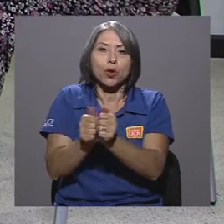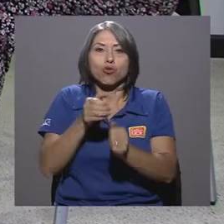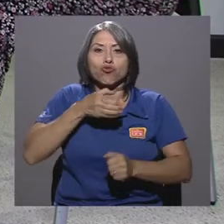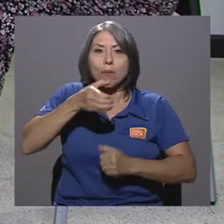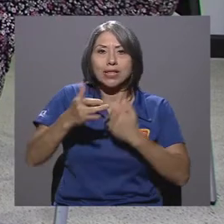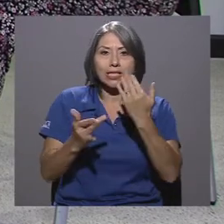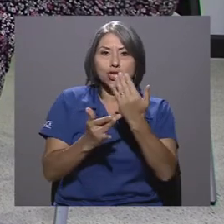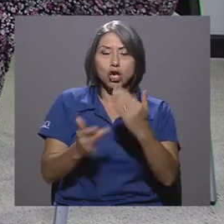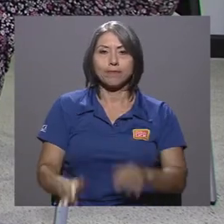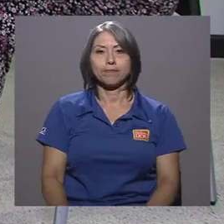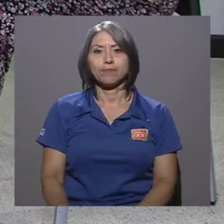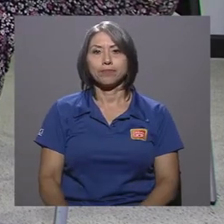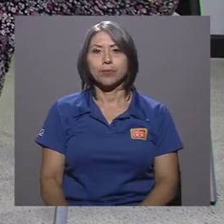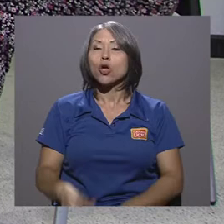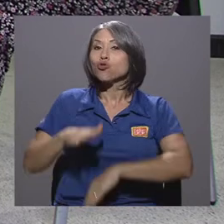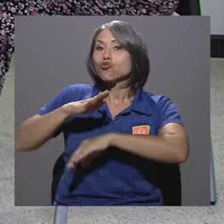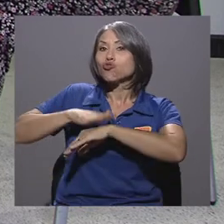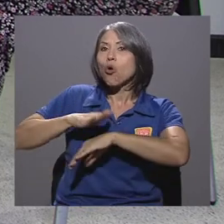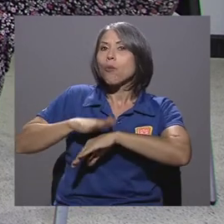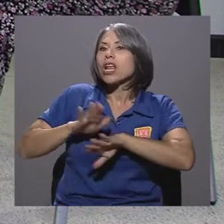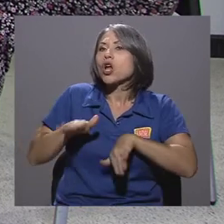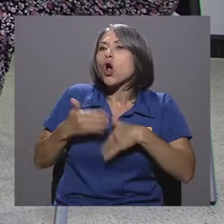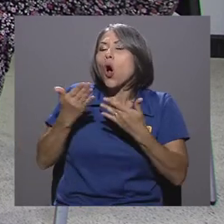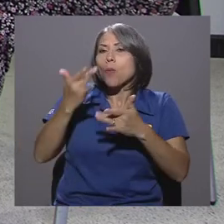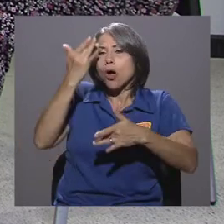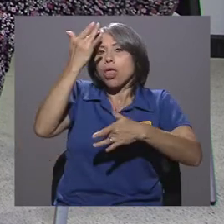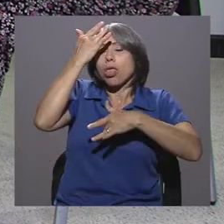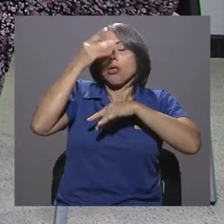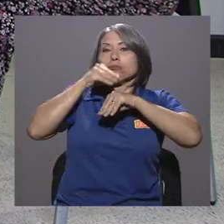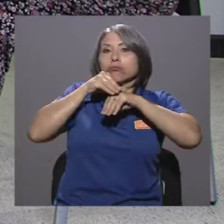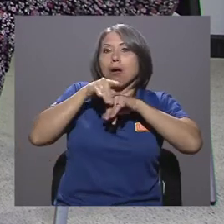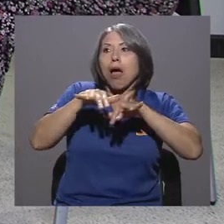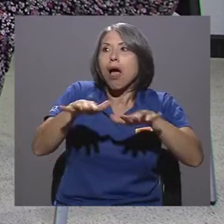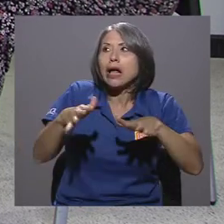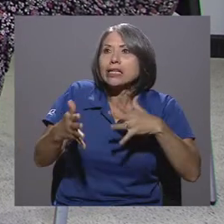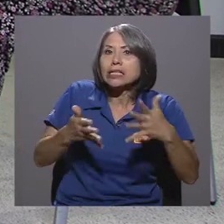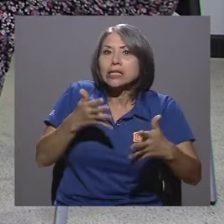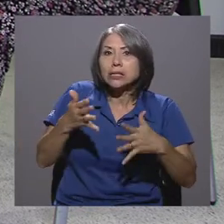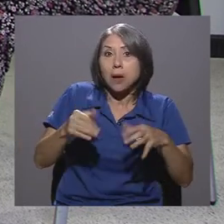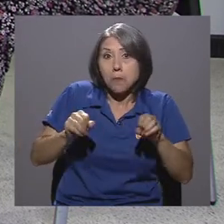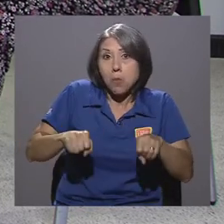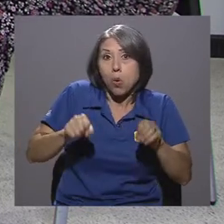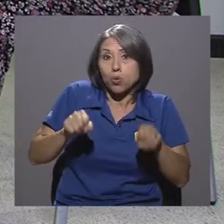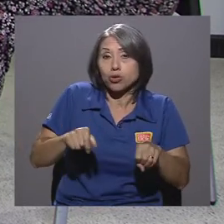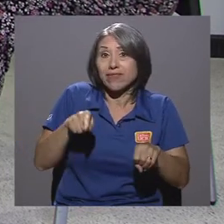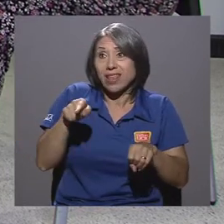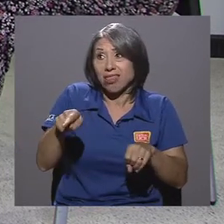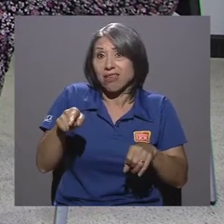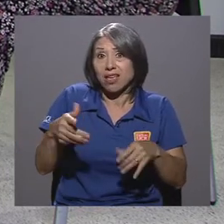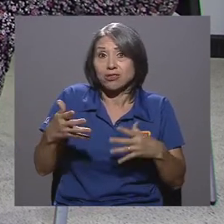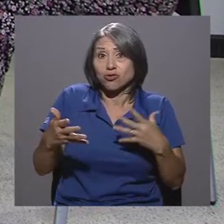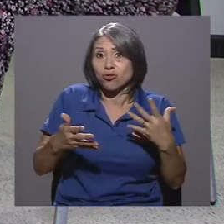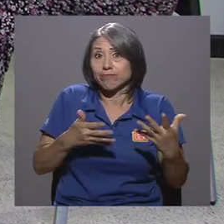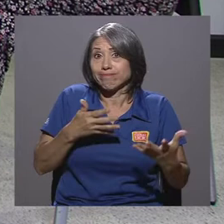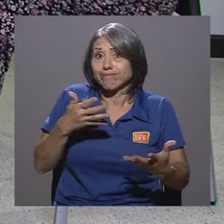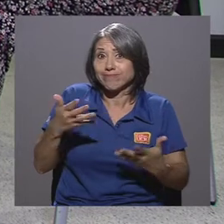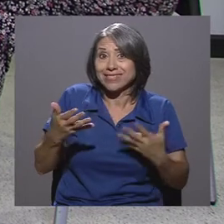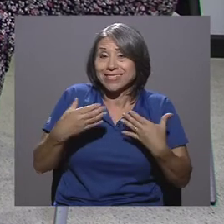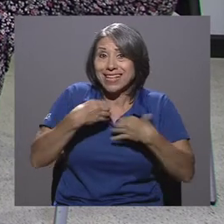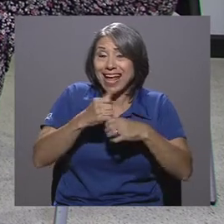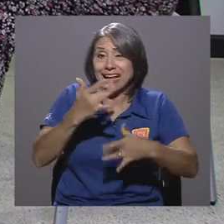Con respecto, por ejemplo, al contagio, también, digamos, ¿hay alguna probabilidad de que esto se haga una